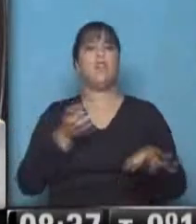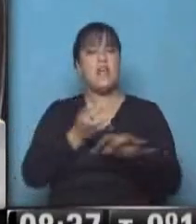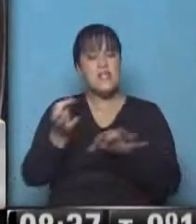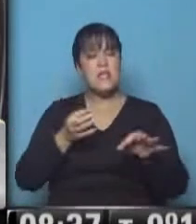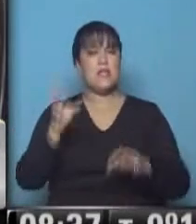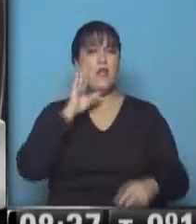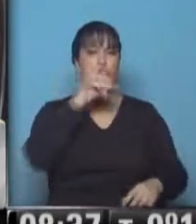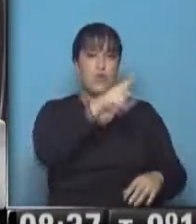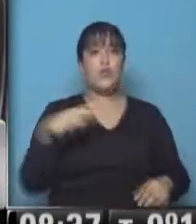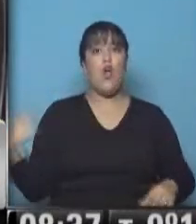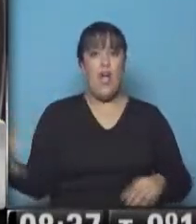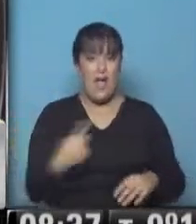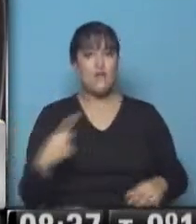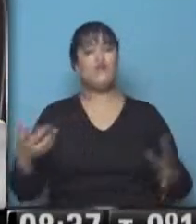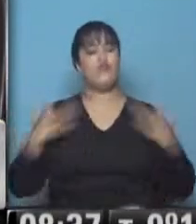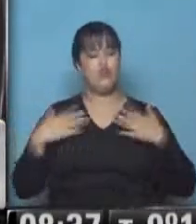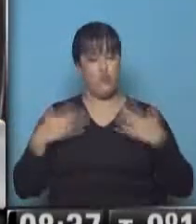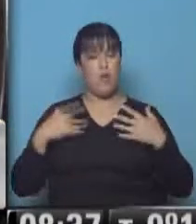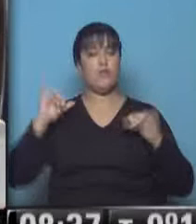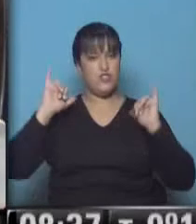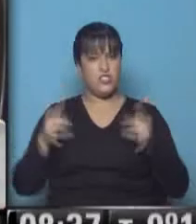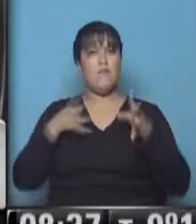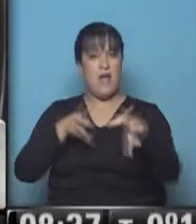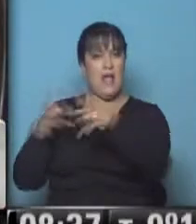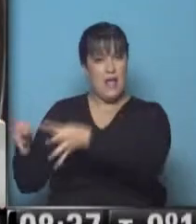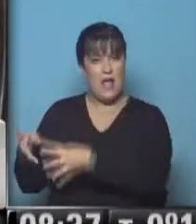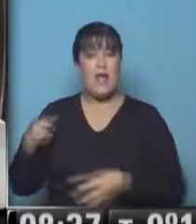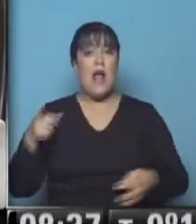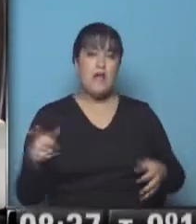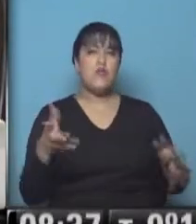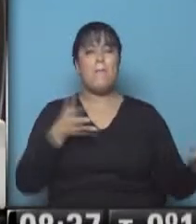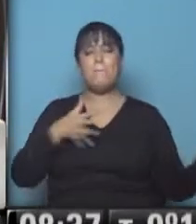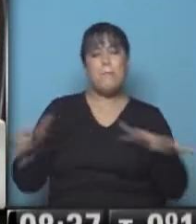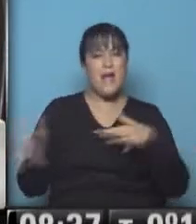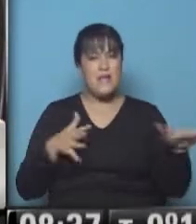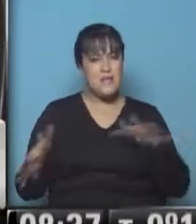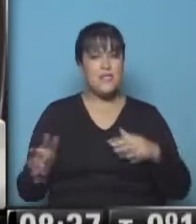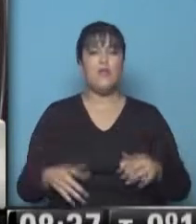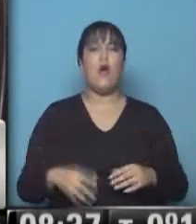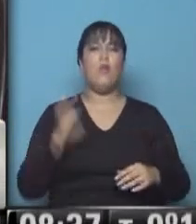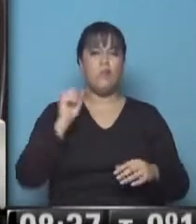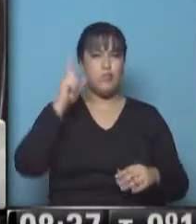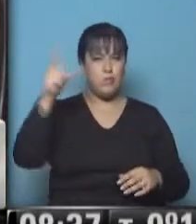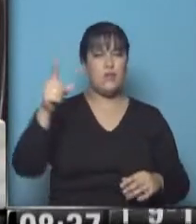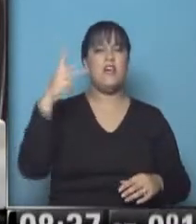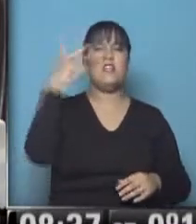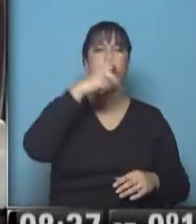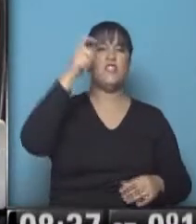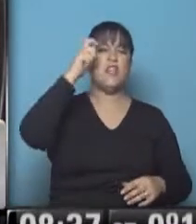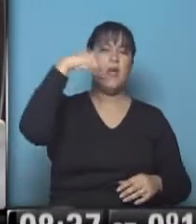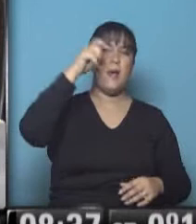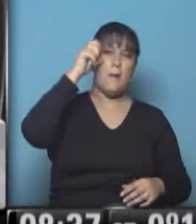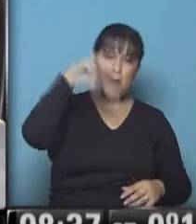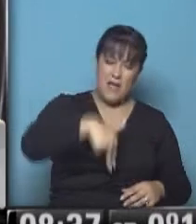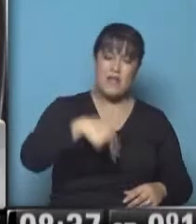los que van a exponer el cuerpo dijo que va a ser algo similar a lo que está sucediendo en yemen y en somalía lo que está haciendo